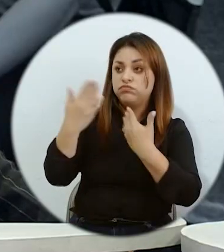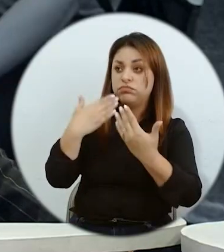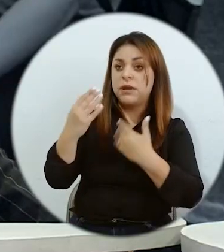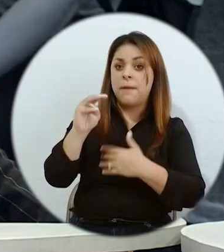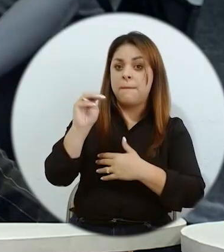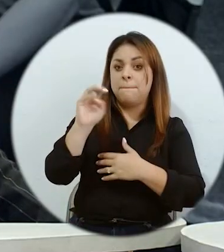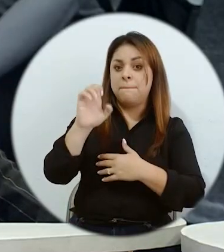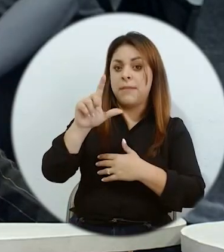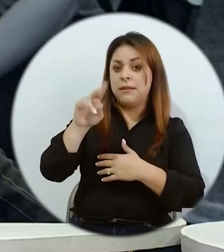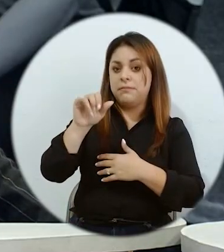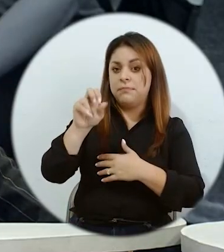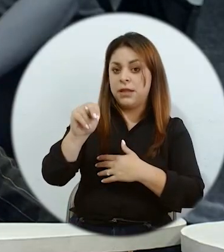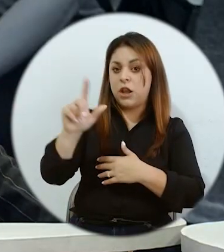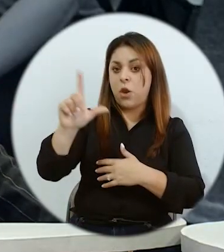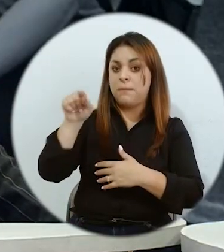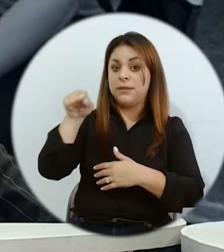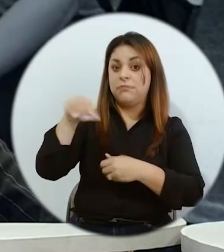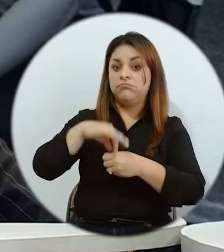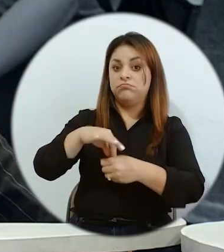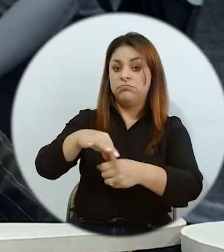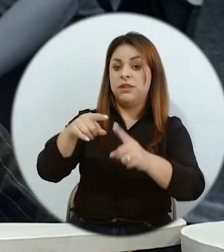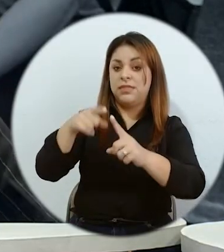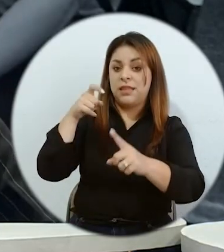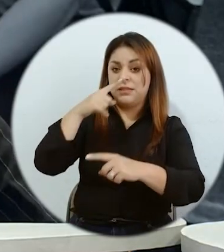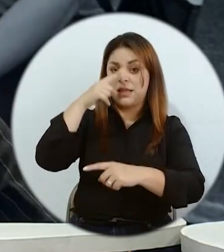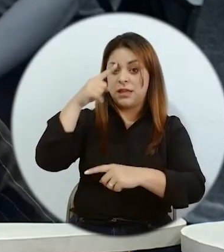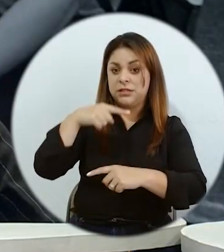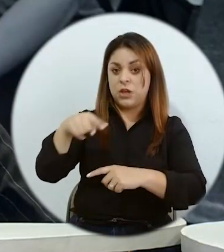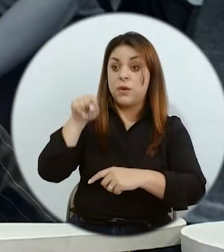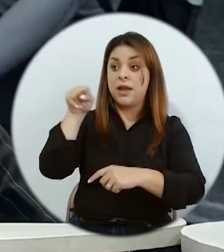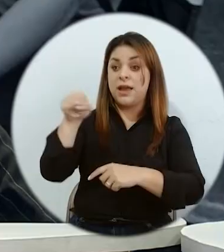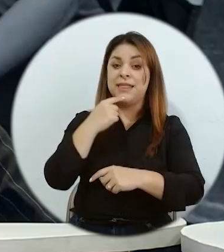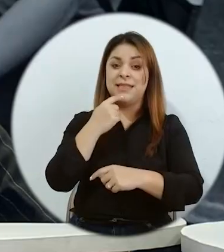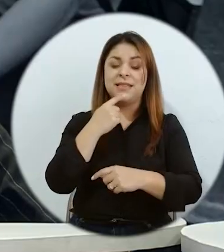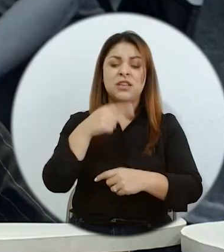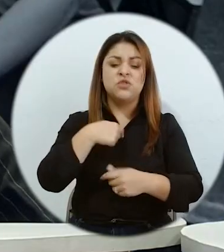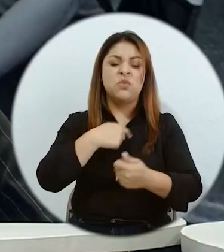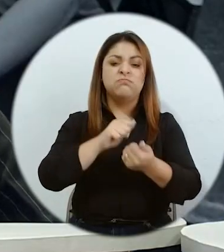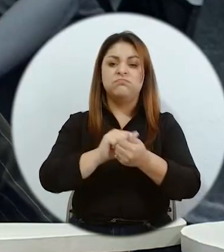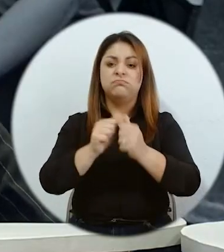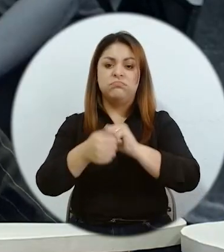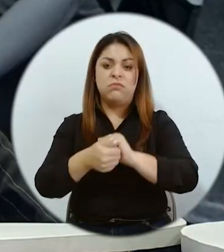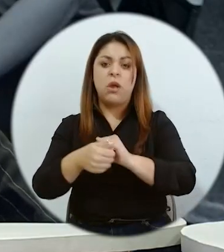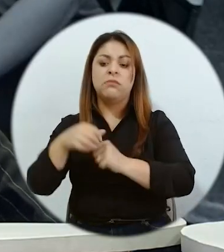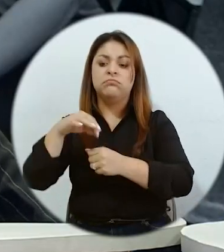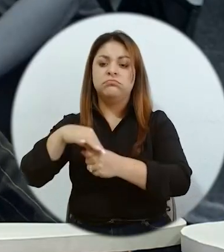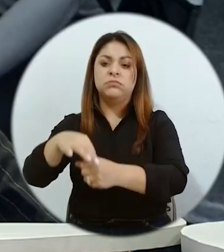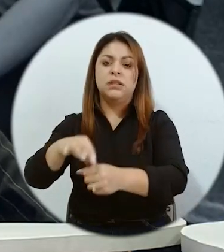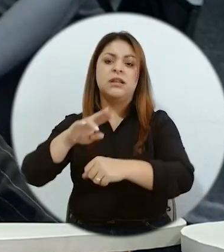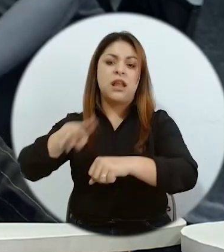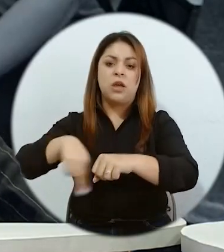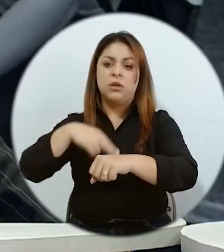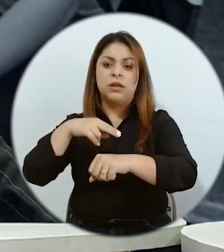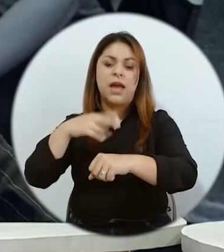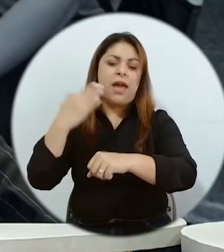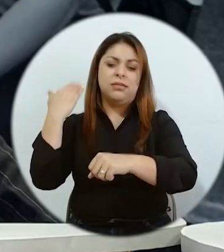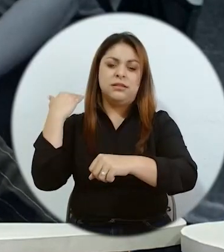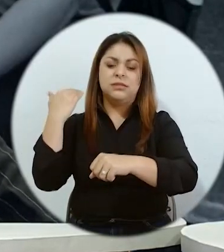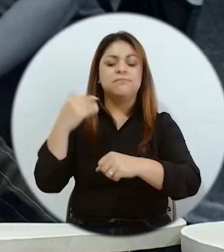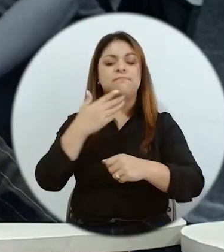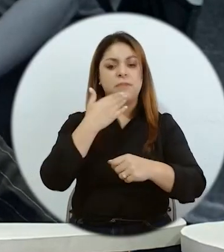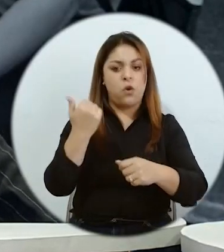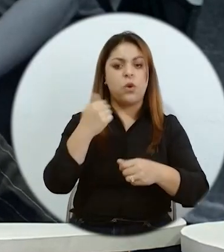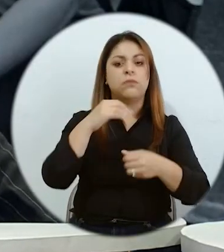es agricultor de Zarcero, quien cambió los cultivos tradicionales por la agroecología, precisamente porque fue víctima de